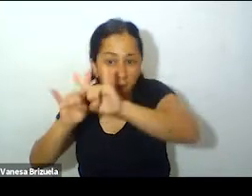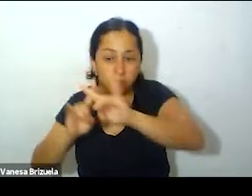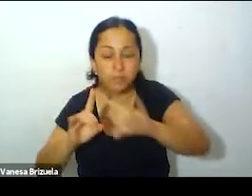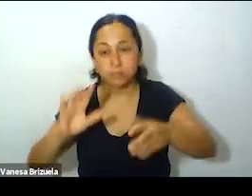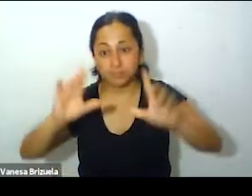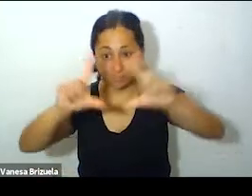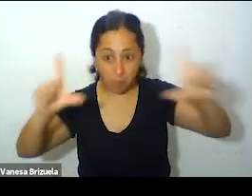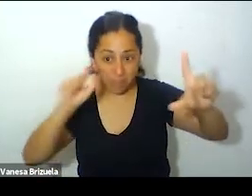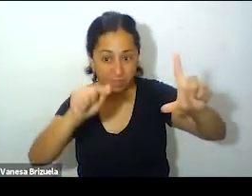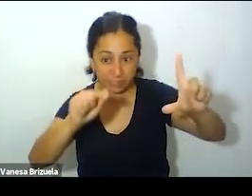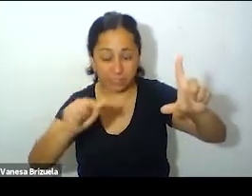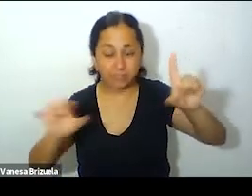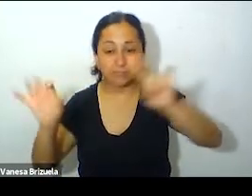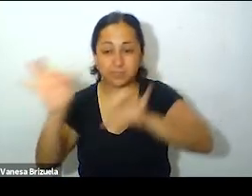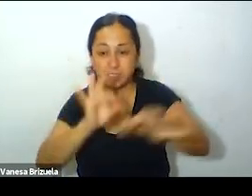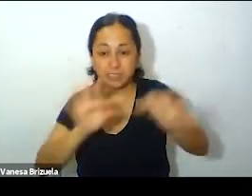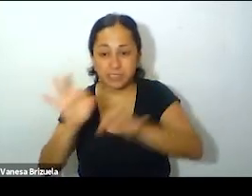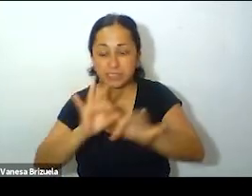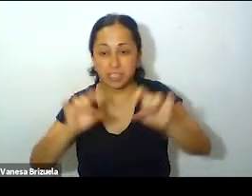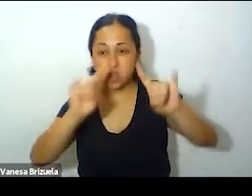web o para un